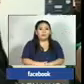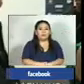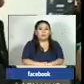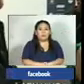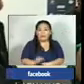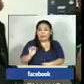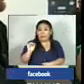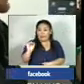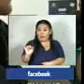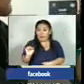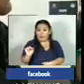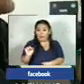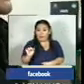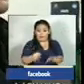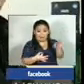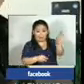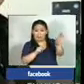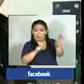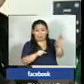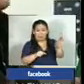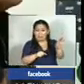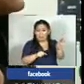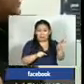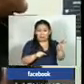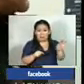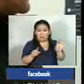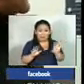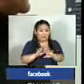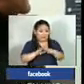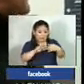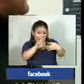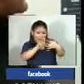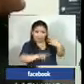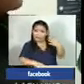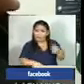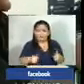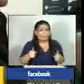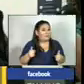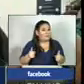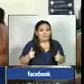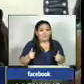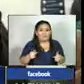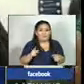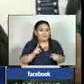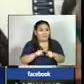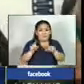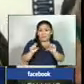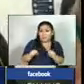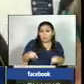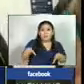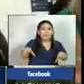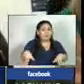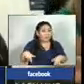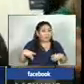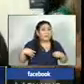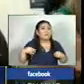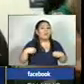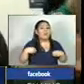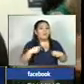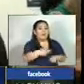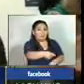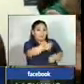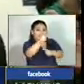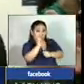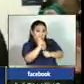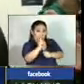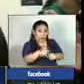absolutamente fuera de todo parámetro. Es inadmisible una demanda de un órgano